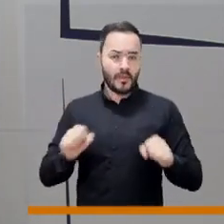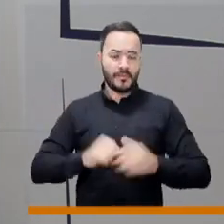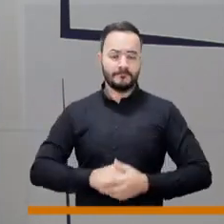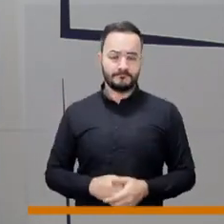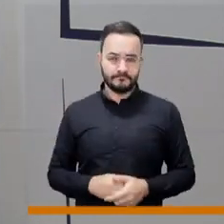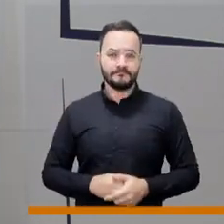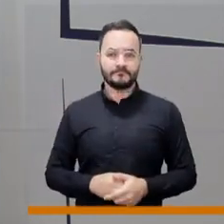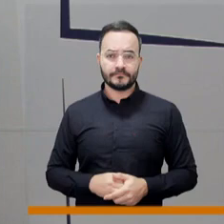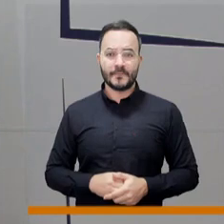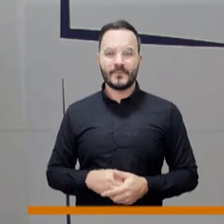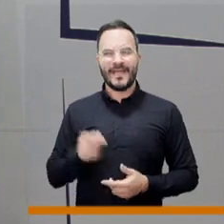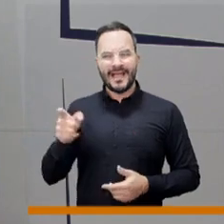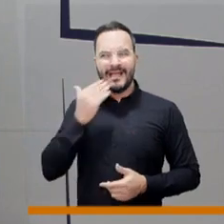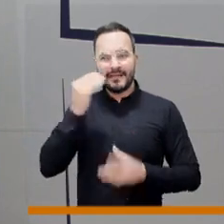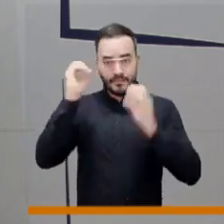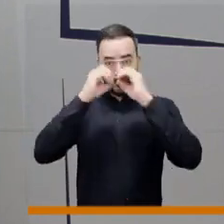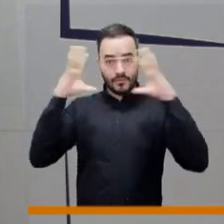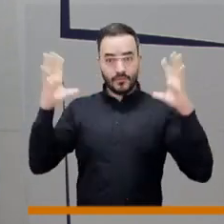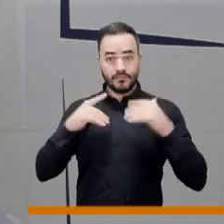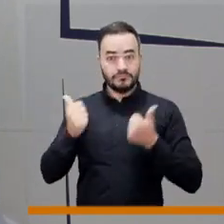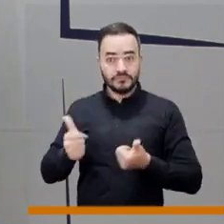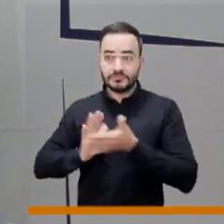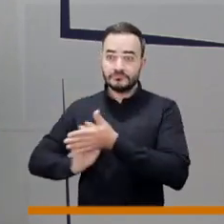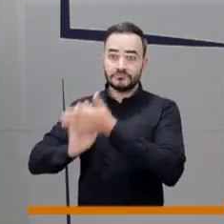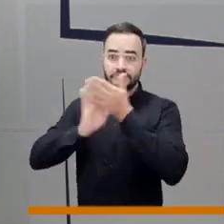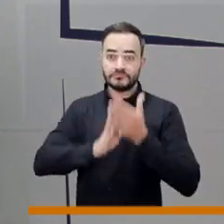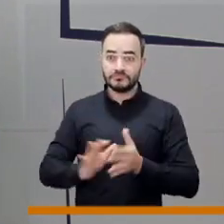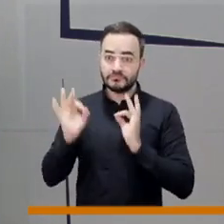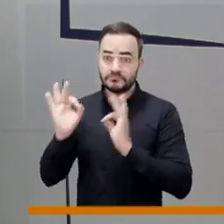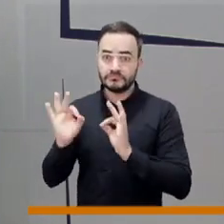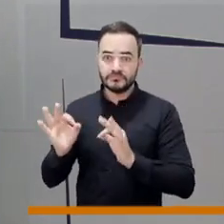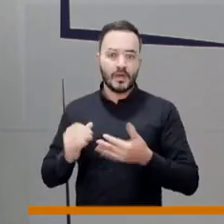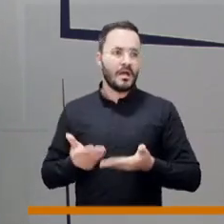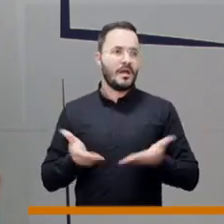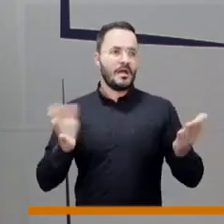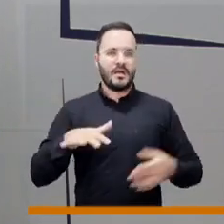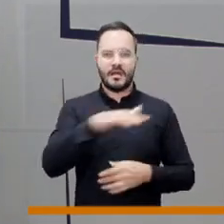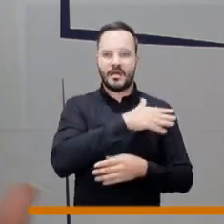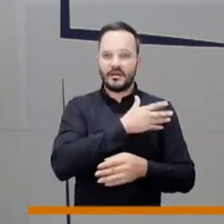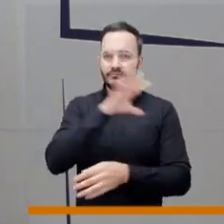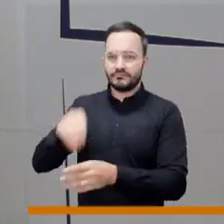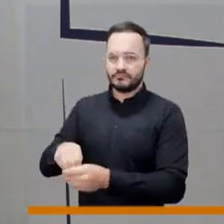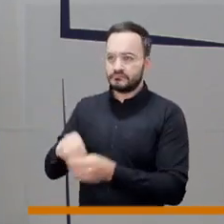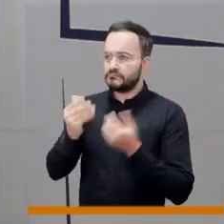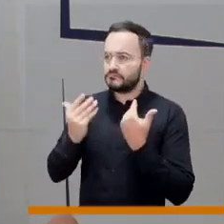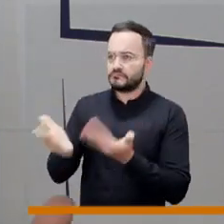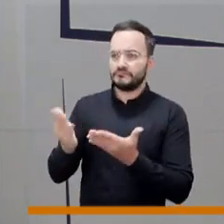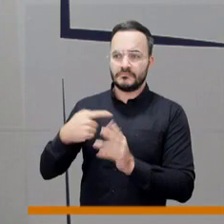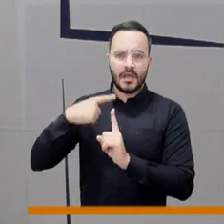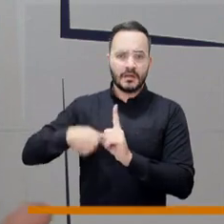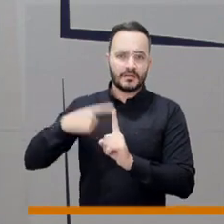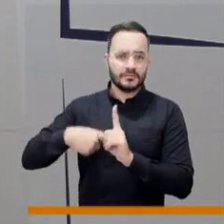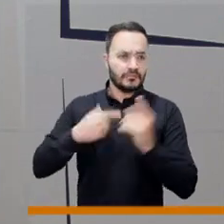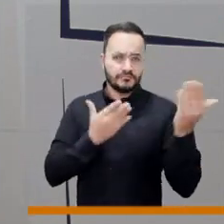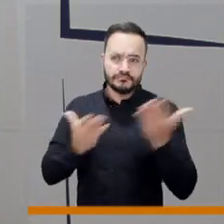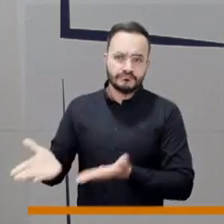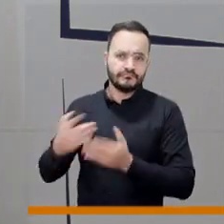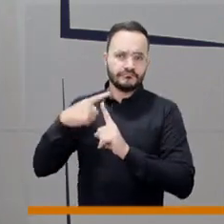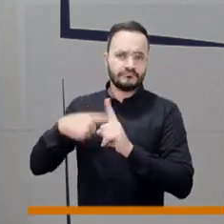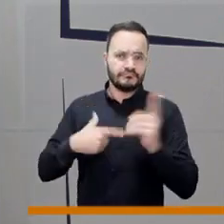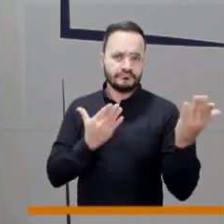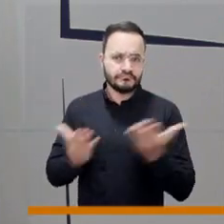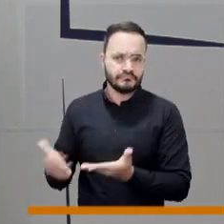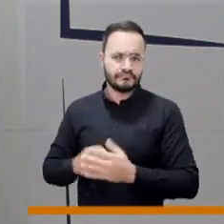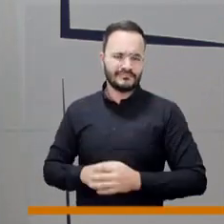para el arrendamiento. Esto nos ayudaría a tener una oferta de inmuebles para arrendar